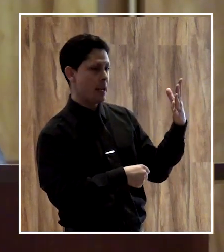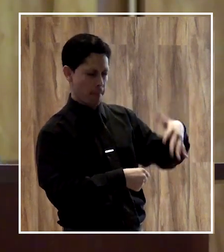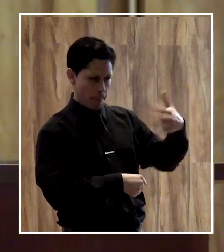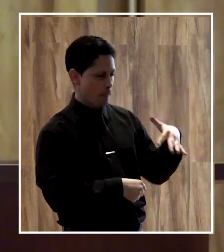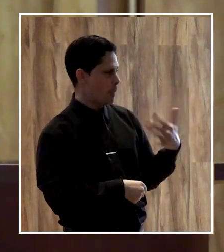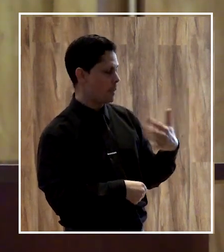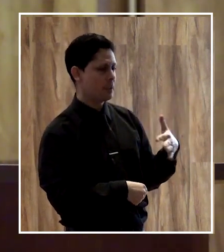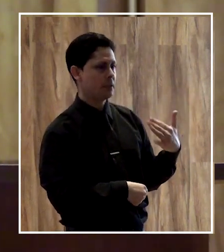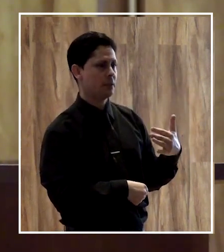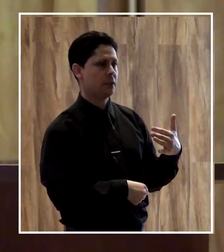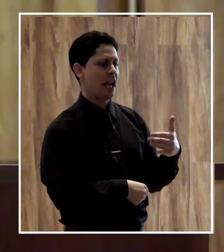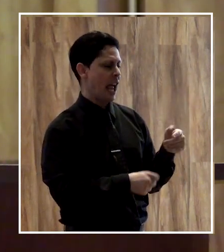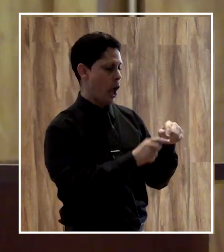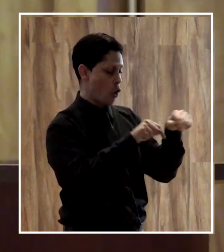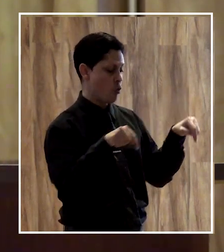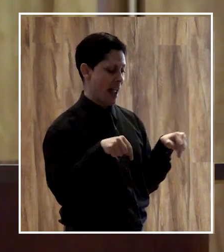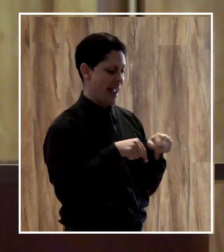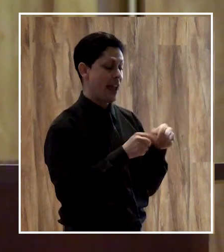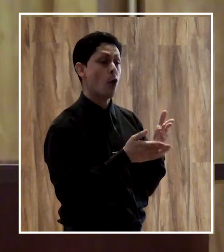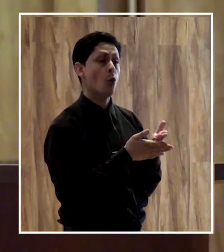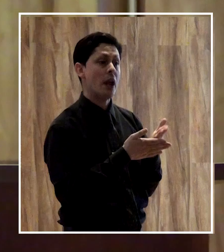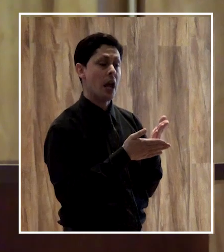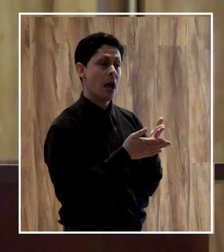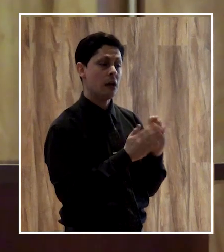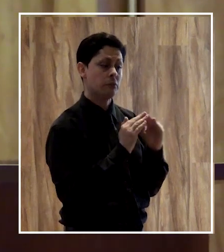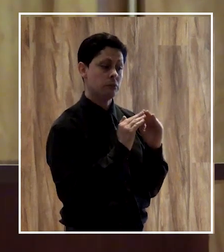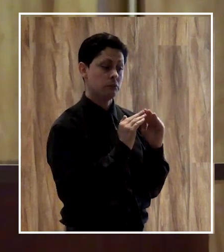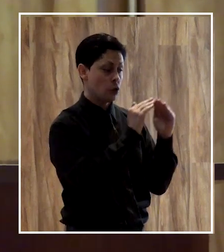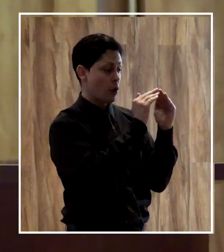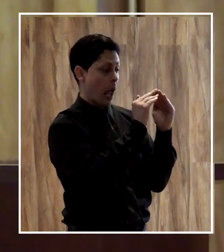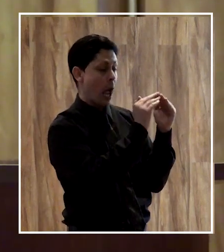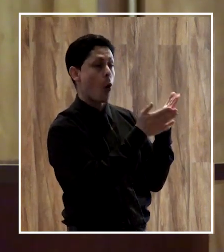brillante, digamos, en una escuela